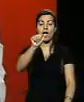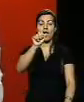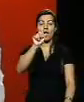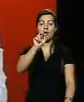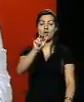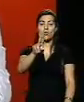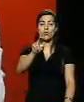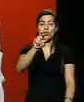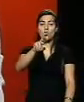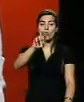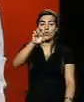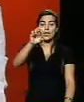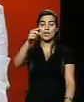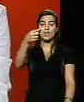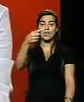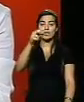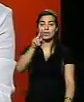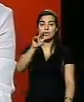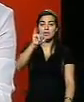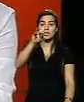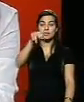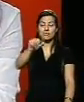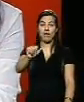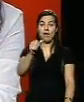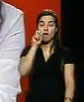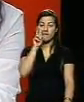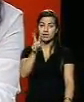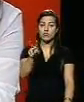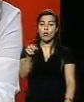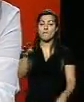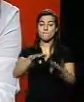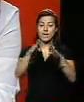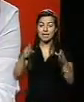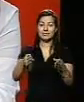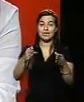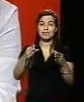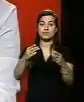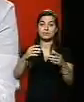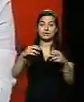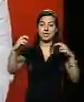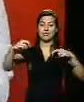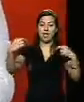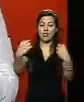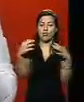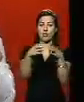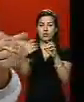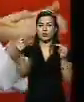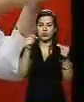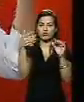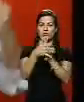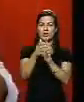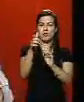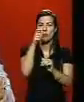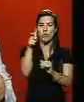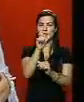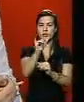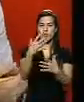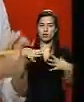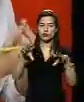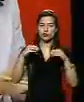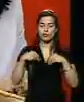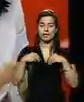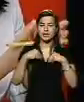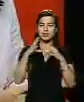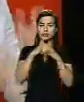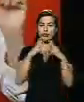Jaureguina. Y vimos allí como las mesas técnicas de telecomunicación, que es la organización del pueblo para asumir